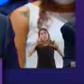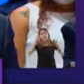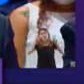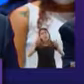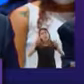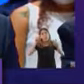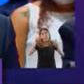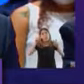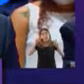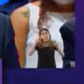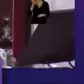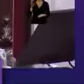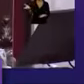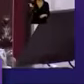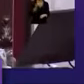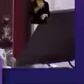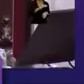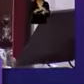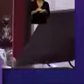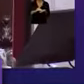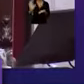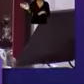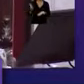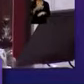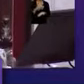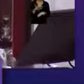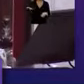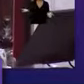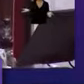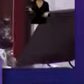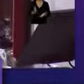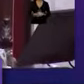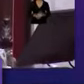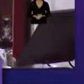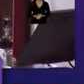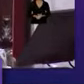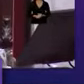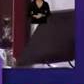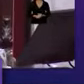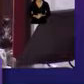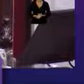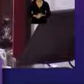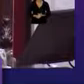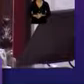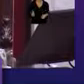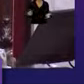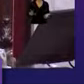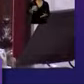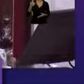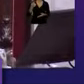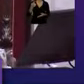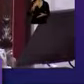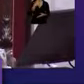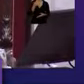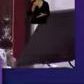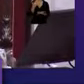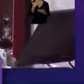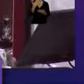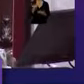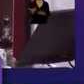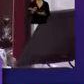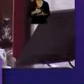sueldos. Entonces, digo, todos estos últimos 2 años de descalabro por la pandemia, sumado ahora a la guerra esta de Ucrania,